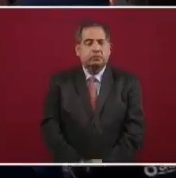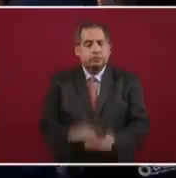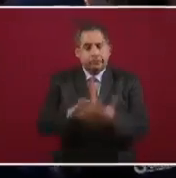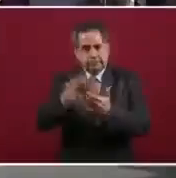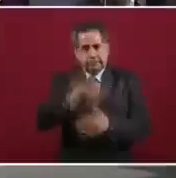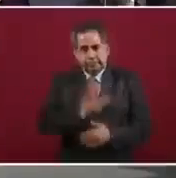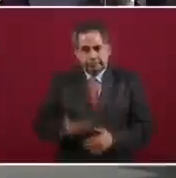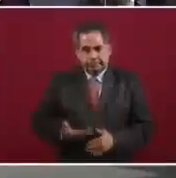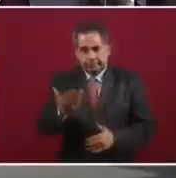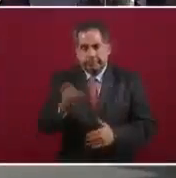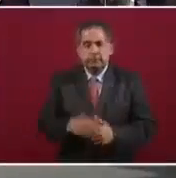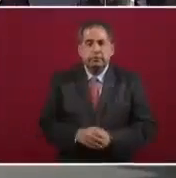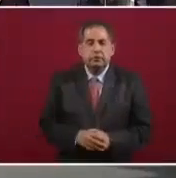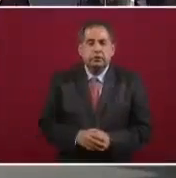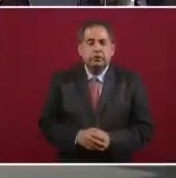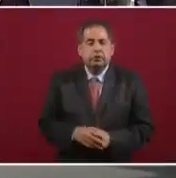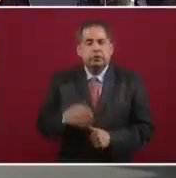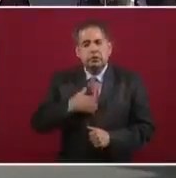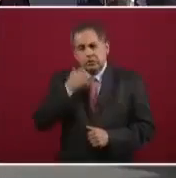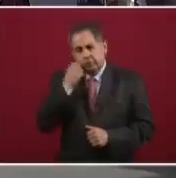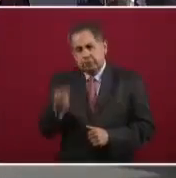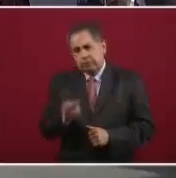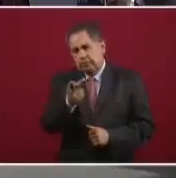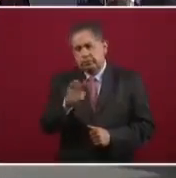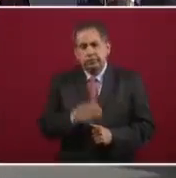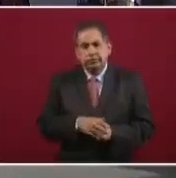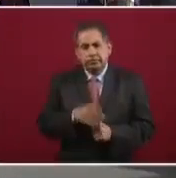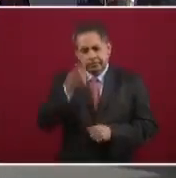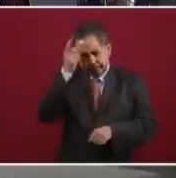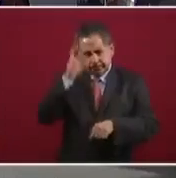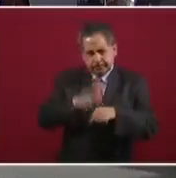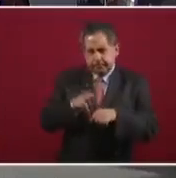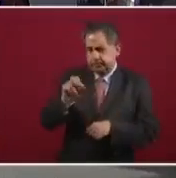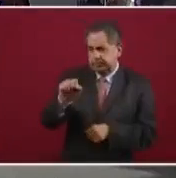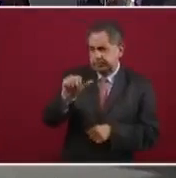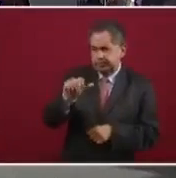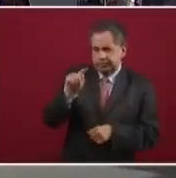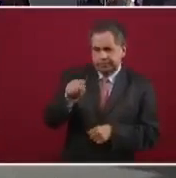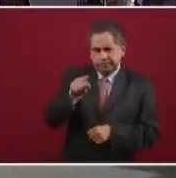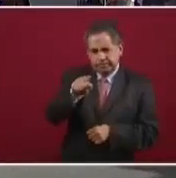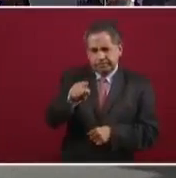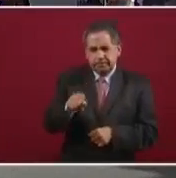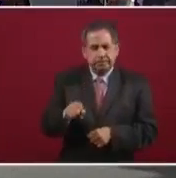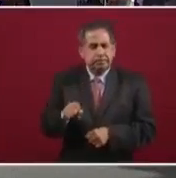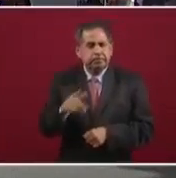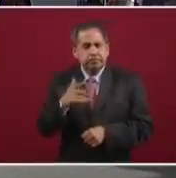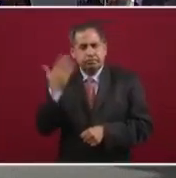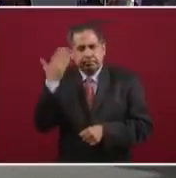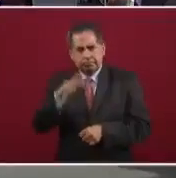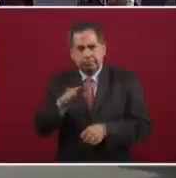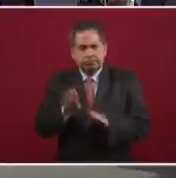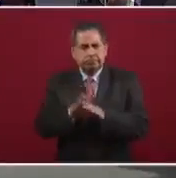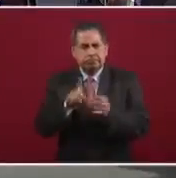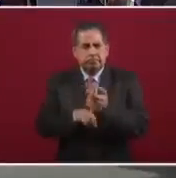Gracias, presidente. Bueno, yo le quiero hacer una pregunta a la directora del SAT. Como usted sabe,